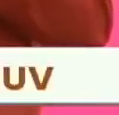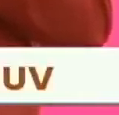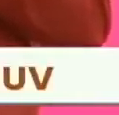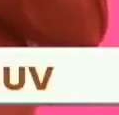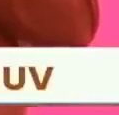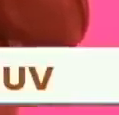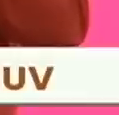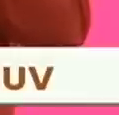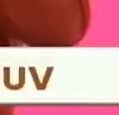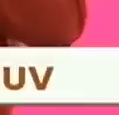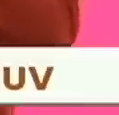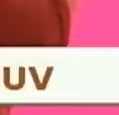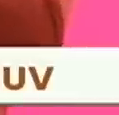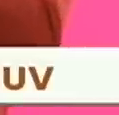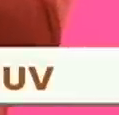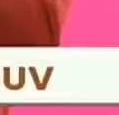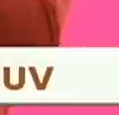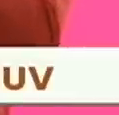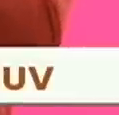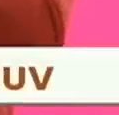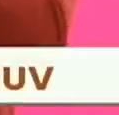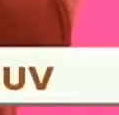vaya, bueno, para adelante, para allá, pues.